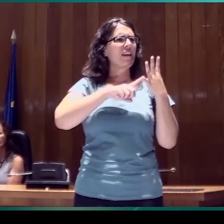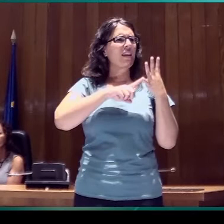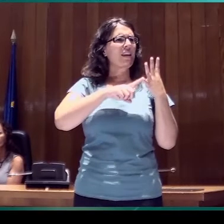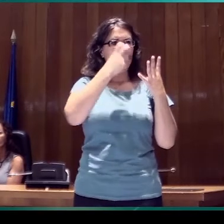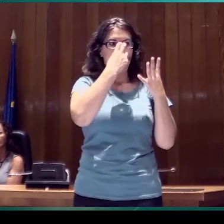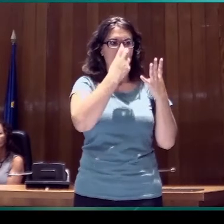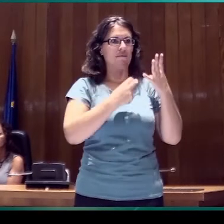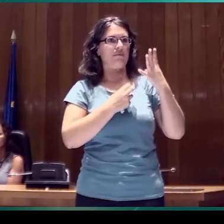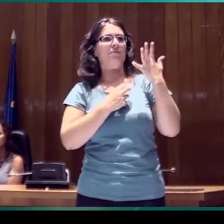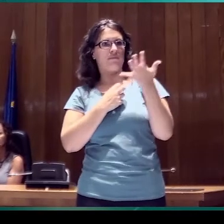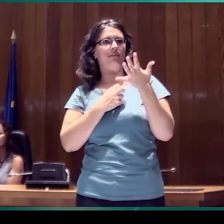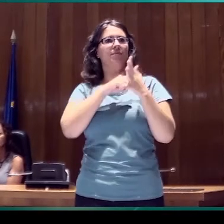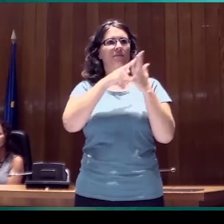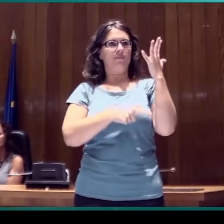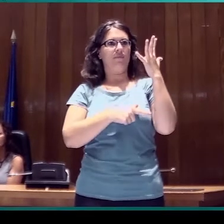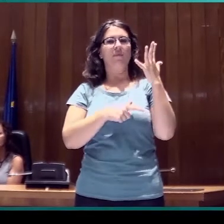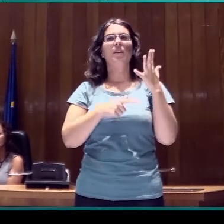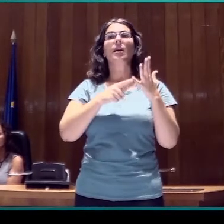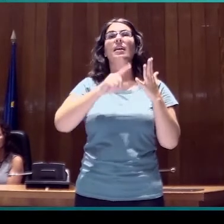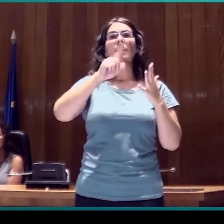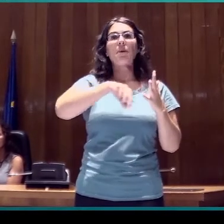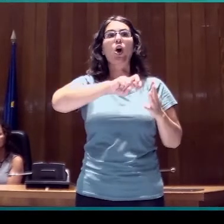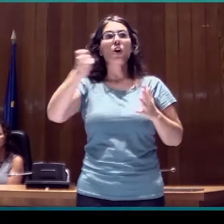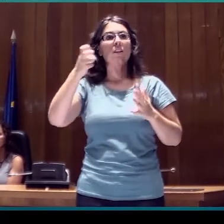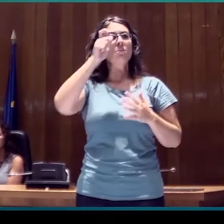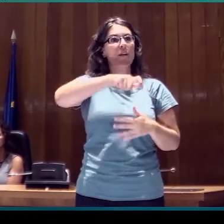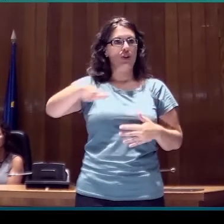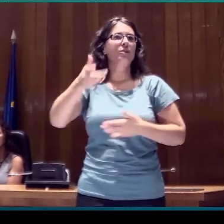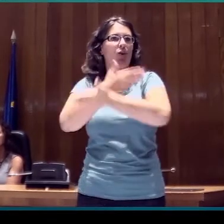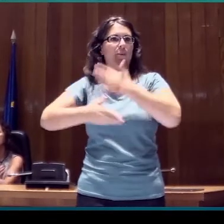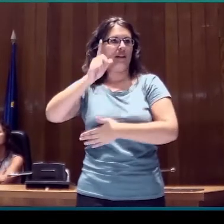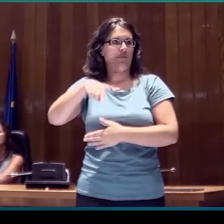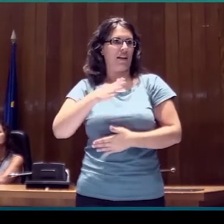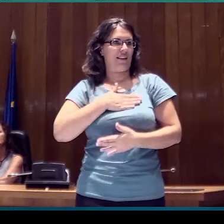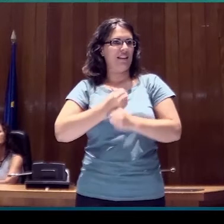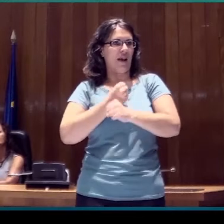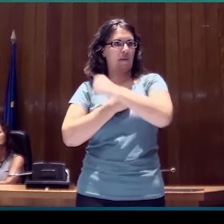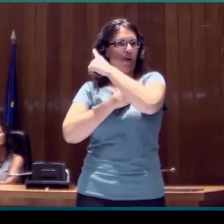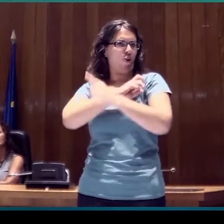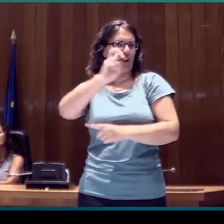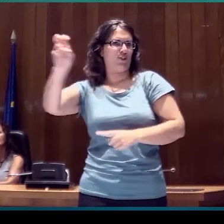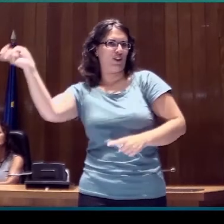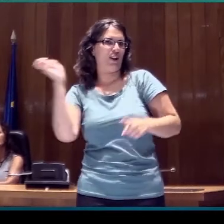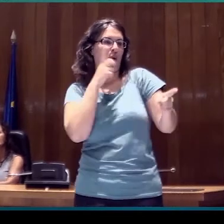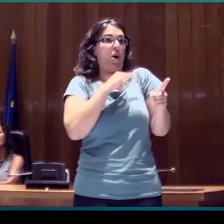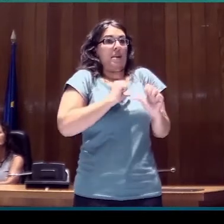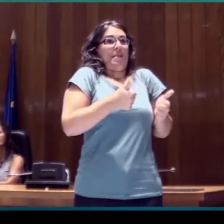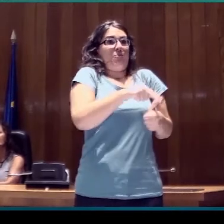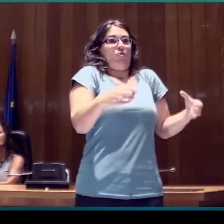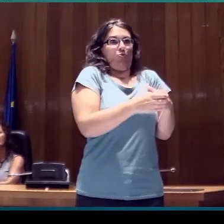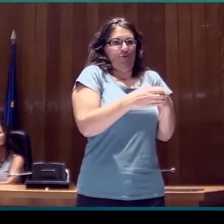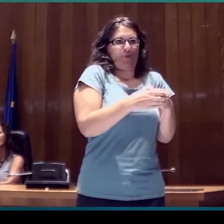incorporaron otras muchas personas que están colaborando con nosotros en este trabajo. Bien, con ellas y también con